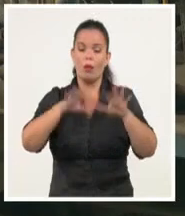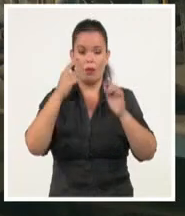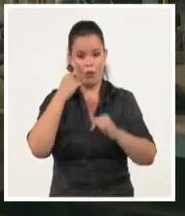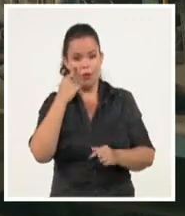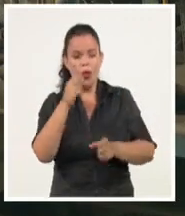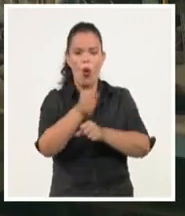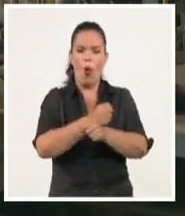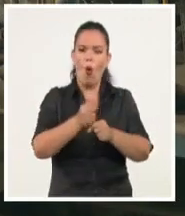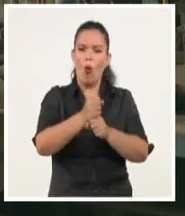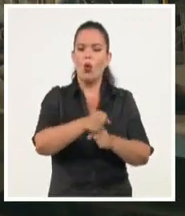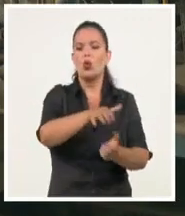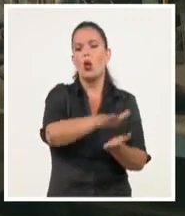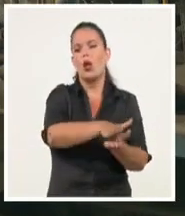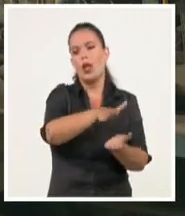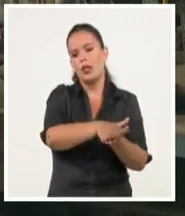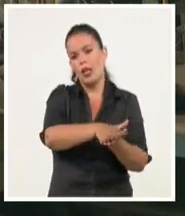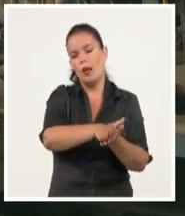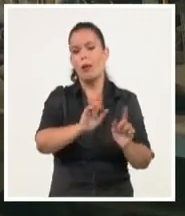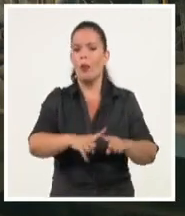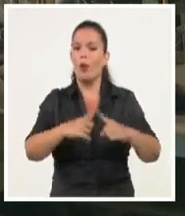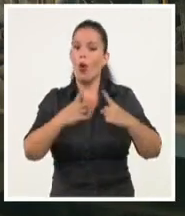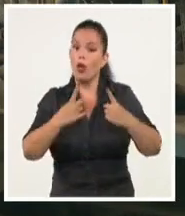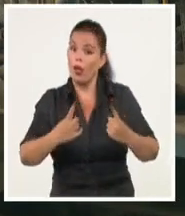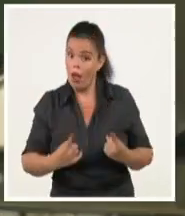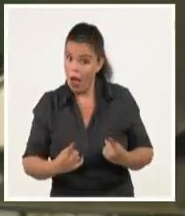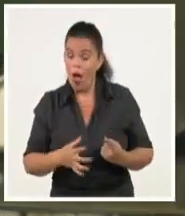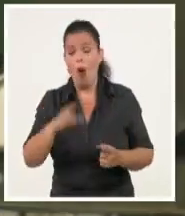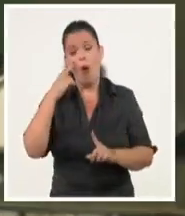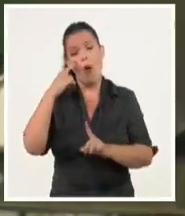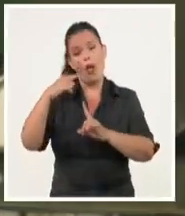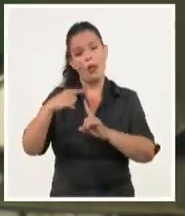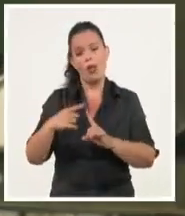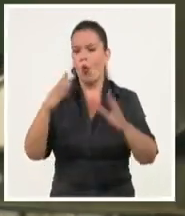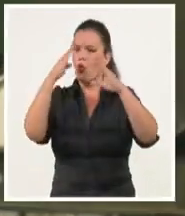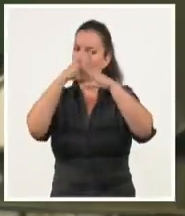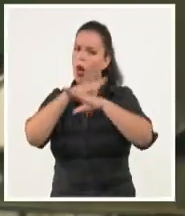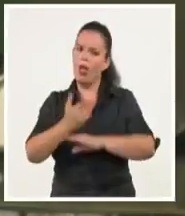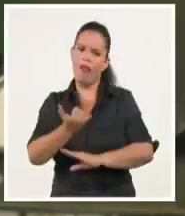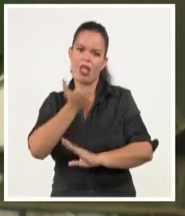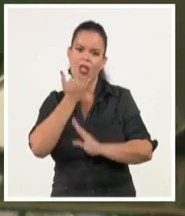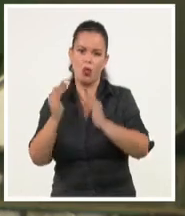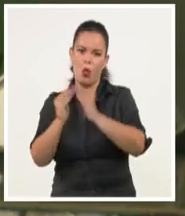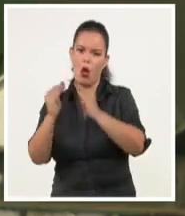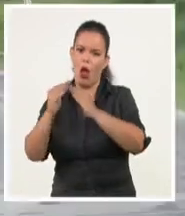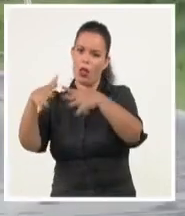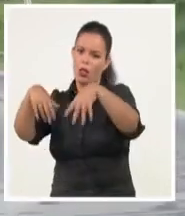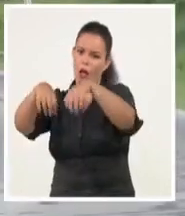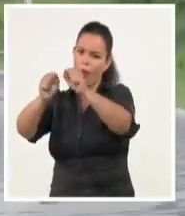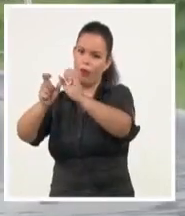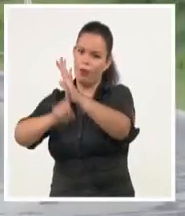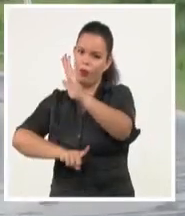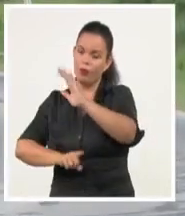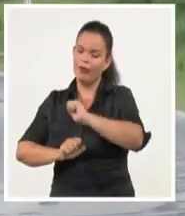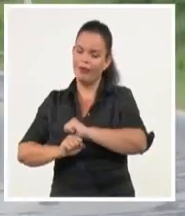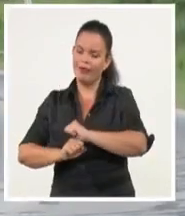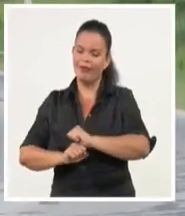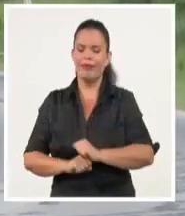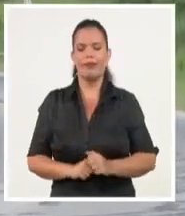permitan minimizar las afectaciones en el servicio. En Mariel, José Luis Oviedo,